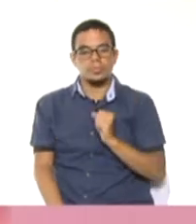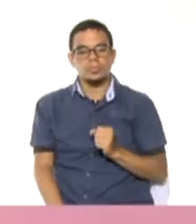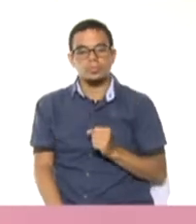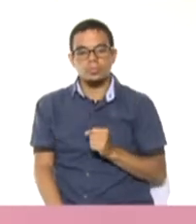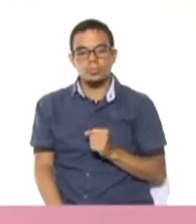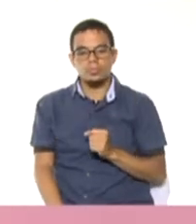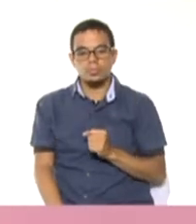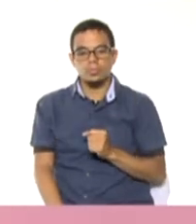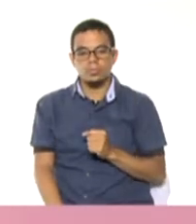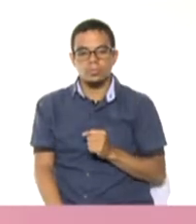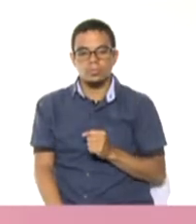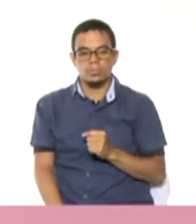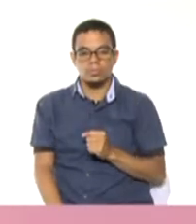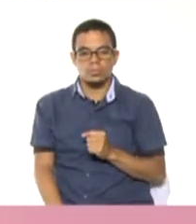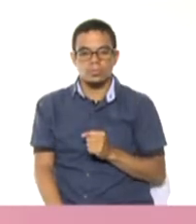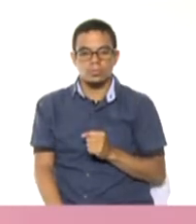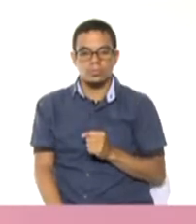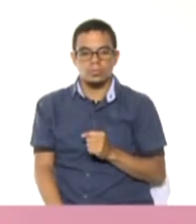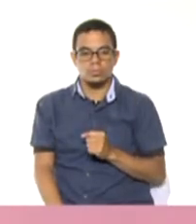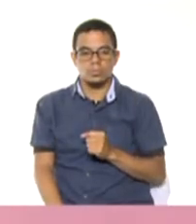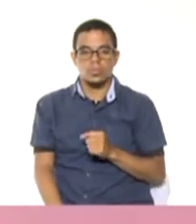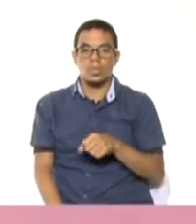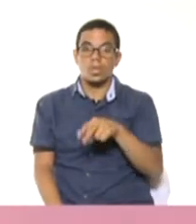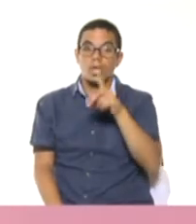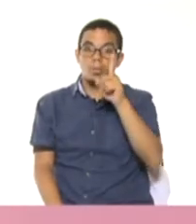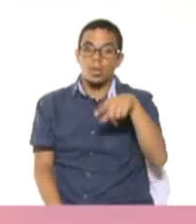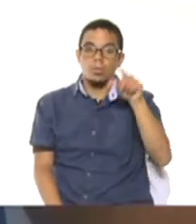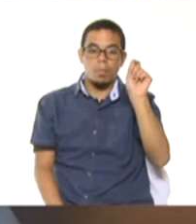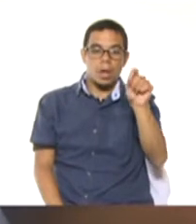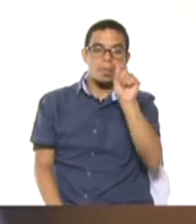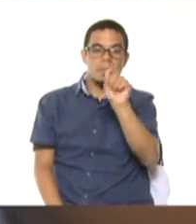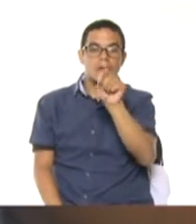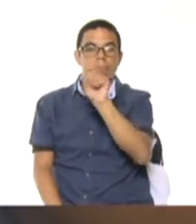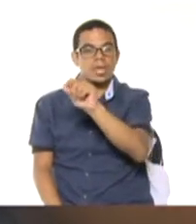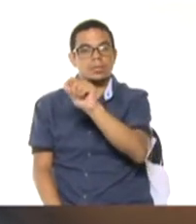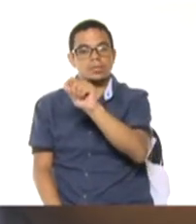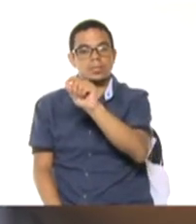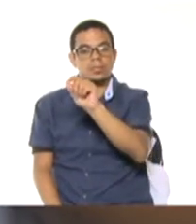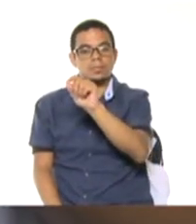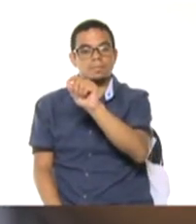También podemos observar aquí los tres puntos.